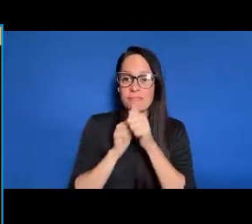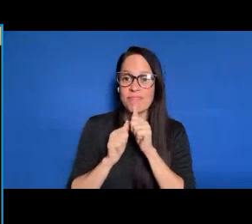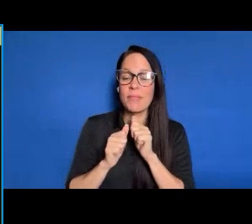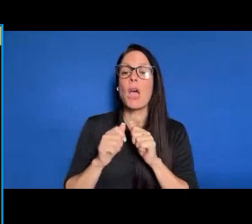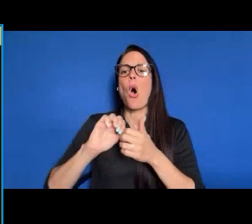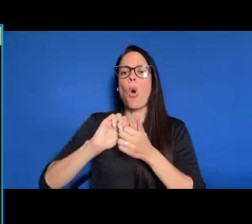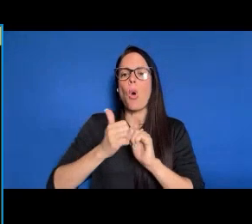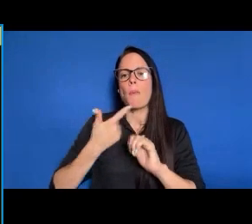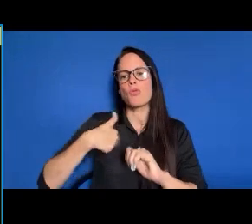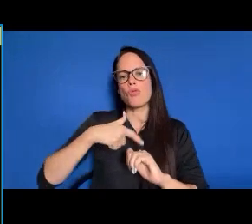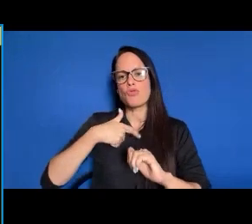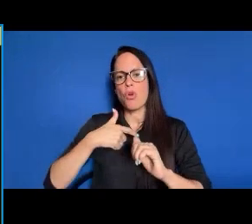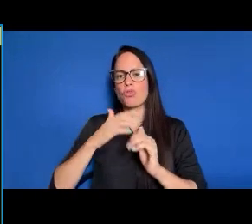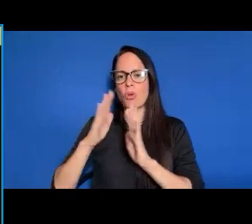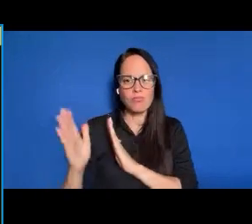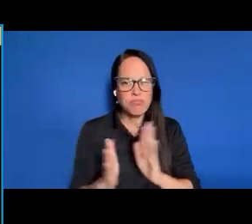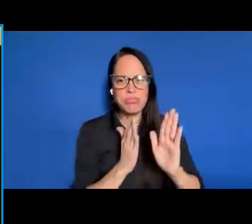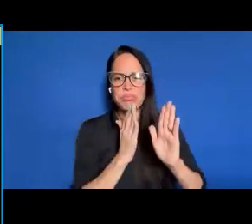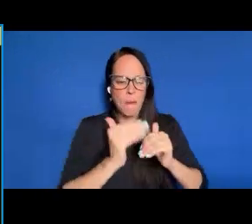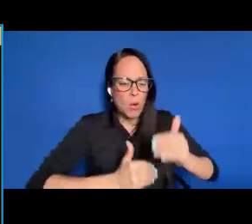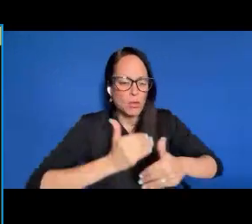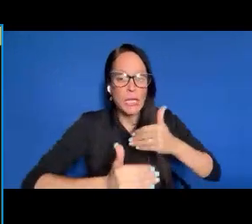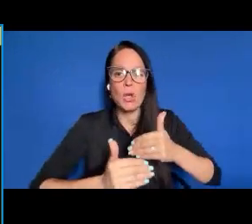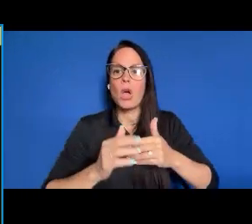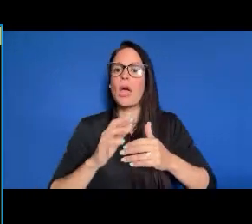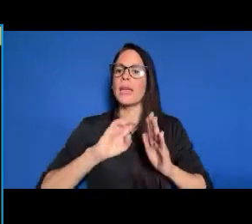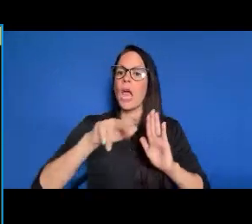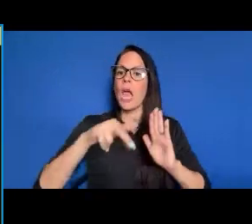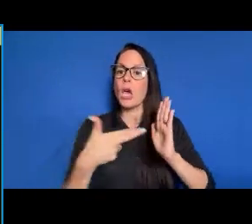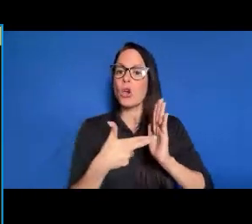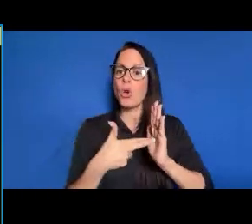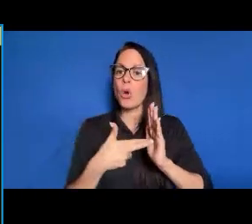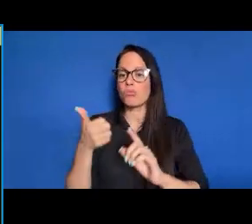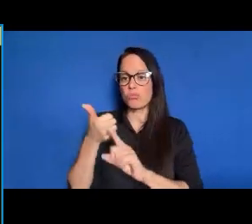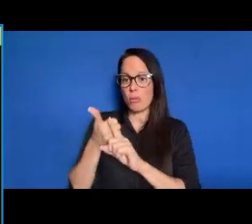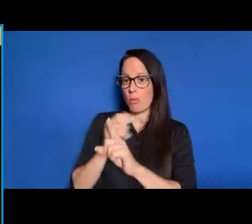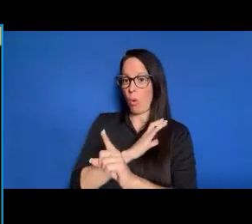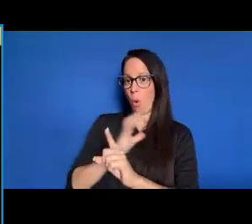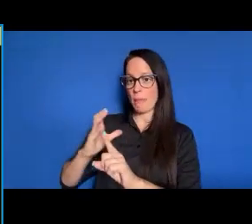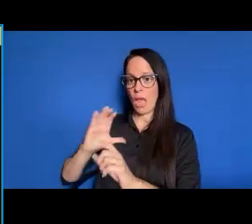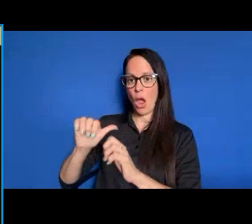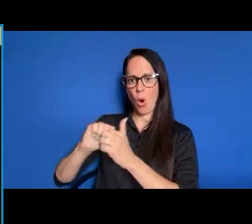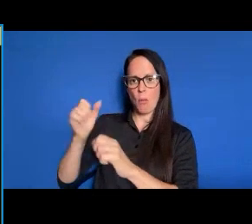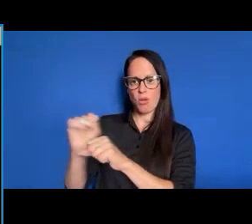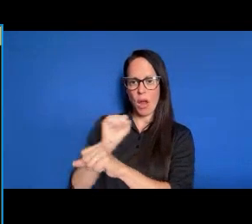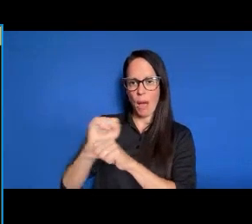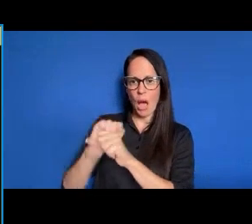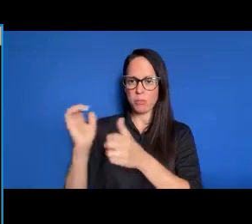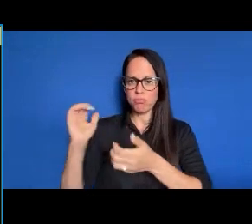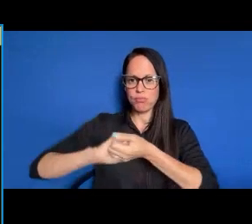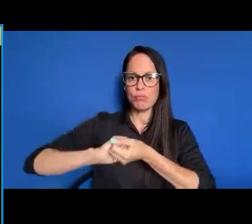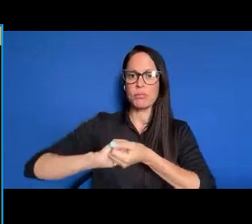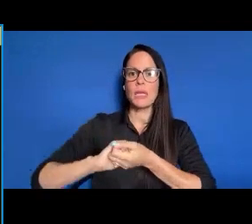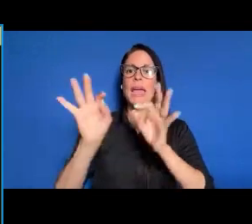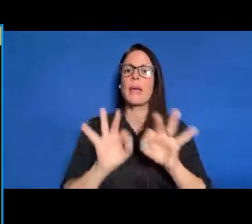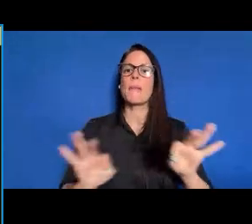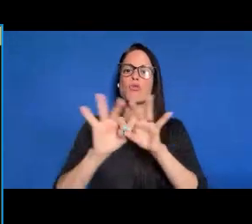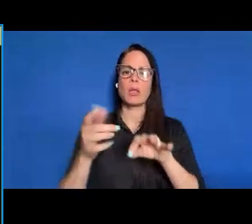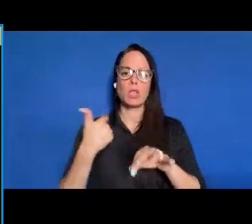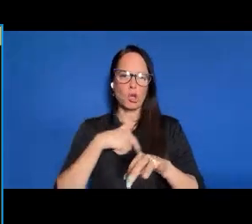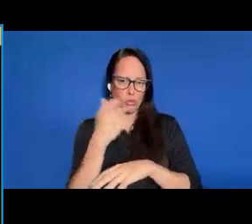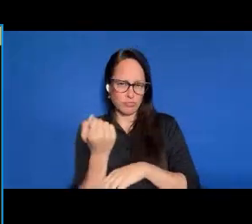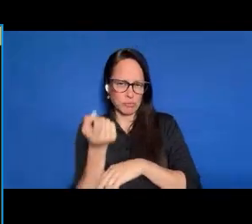proceso, ¿verdad? Y cuál ha sido también el rol del comité dentro de este mismo. Así que es importante lo tengamos presente. Muy bien, así